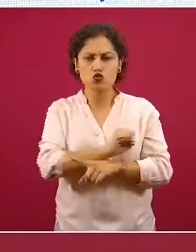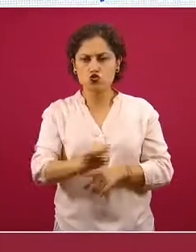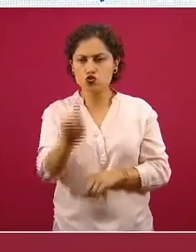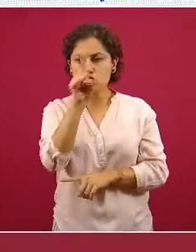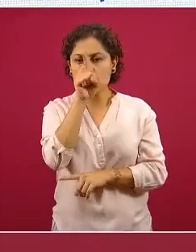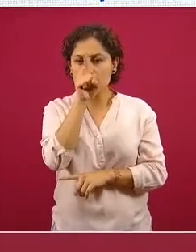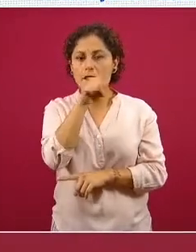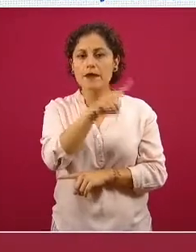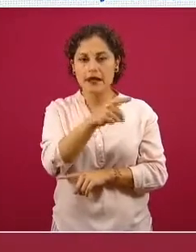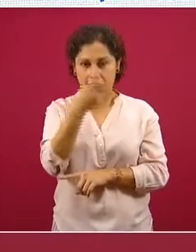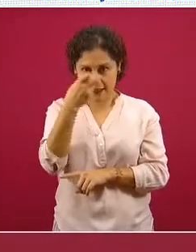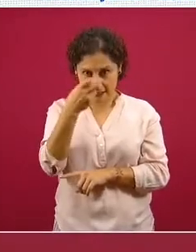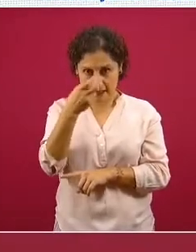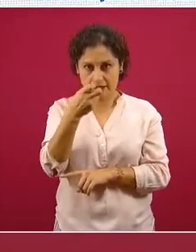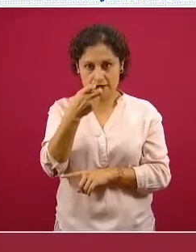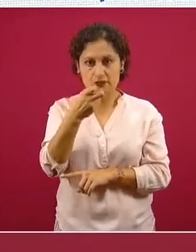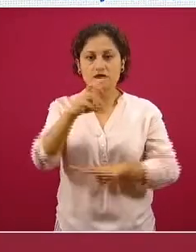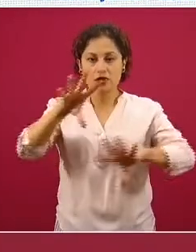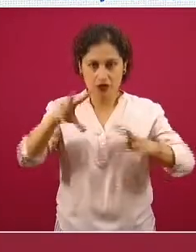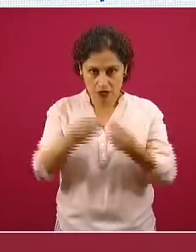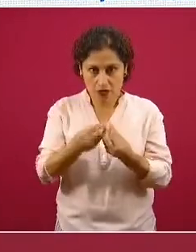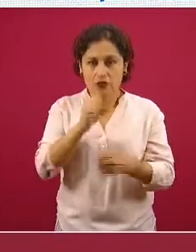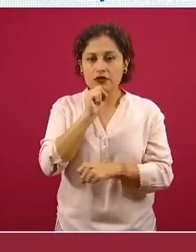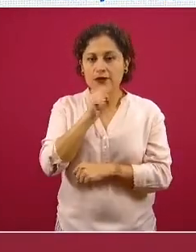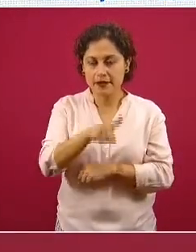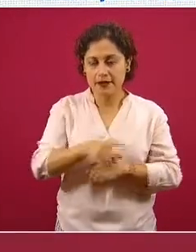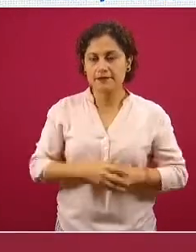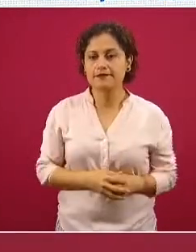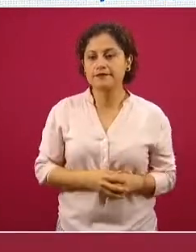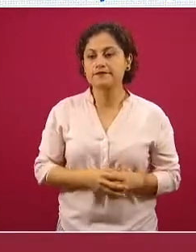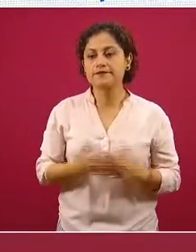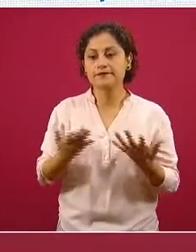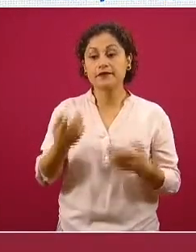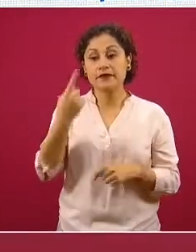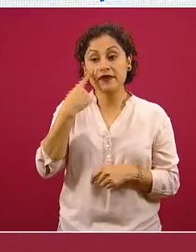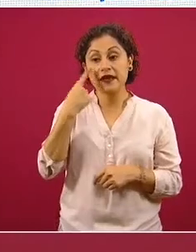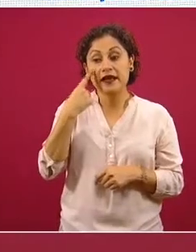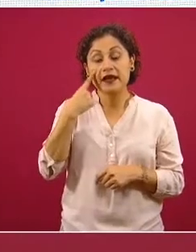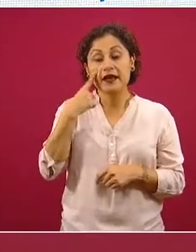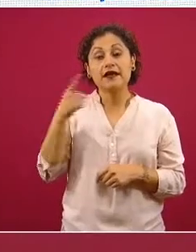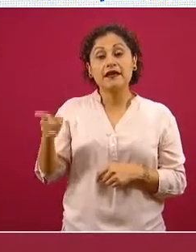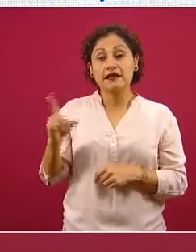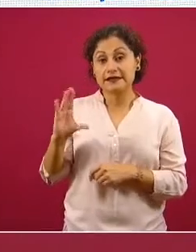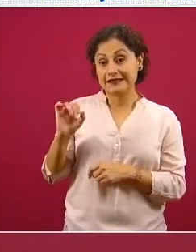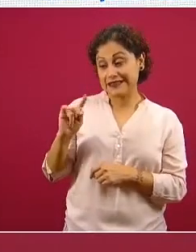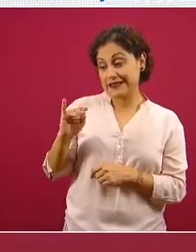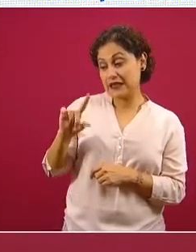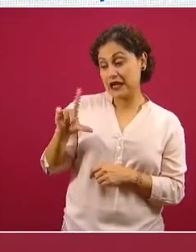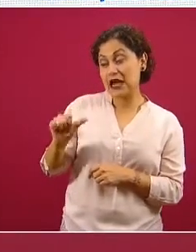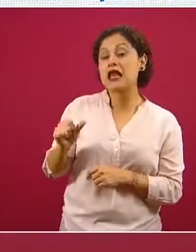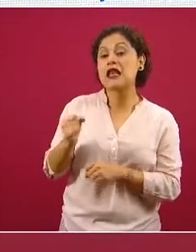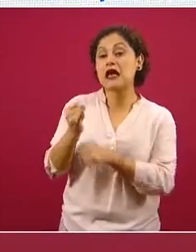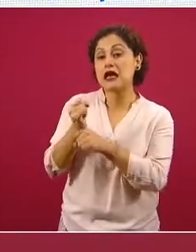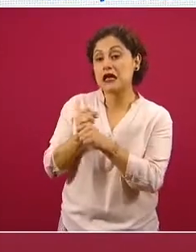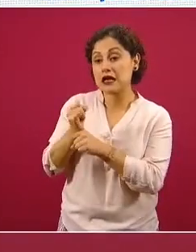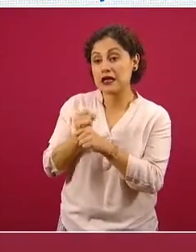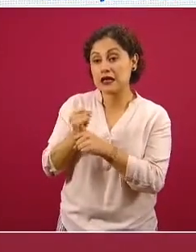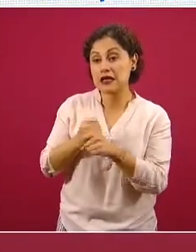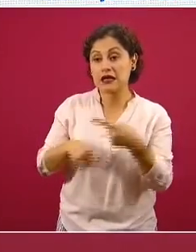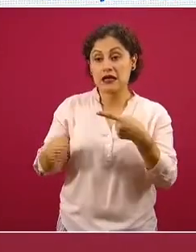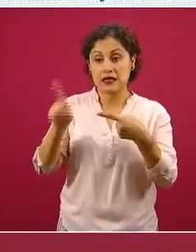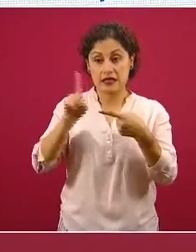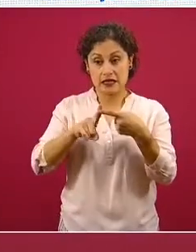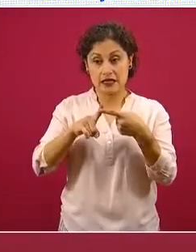cómo donde tenemos que hacer la estimación en el modelo Centinela es específicamente para los